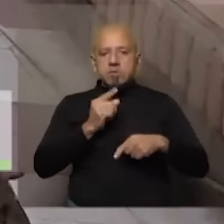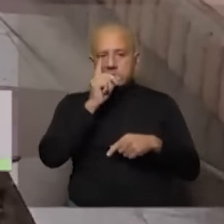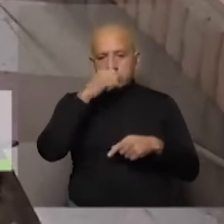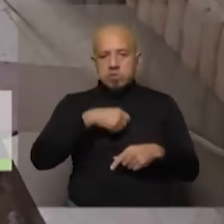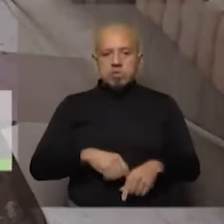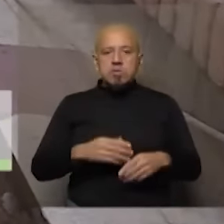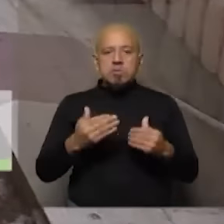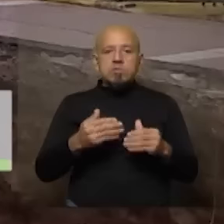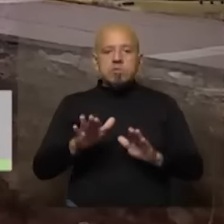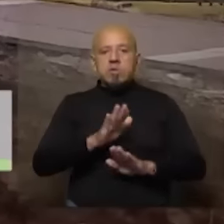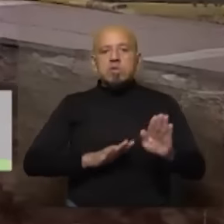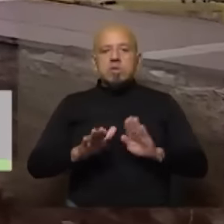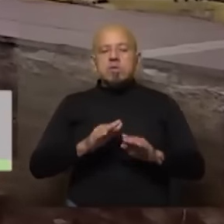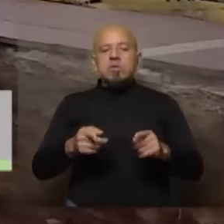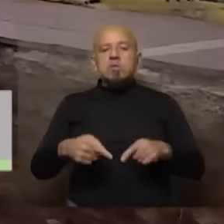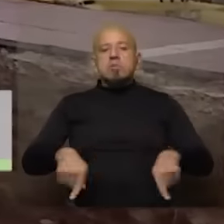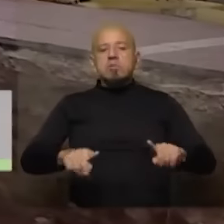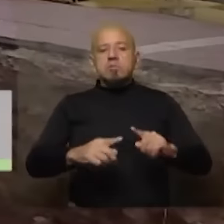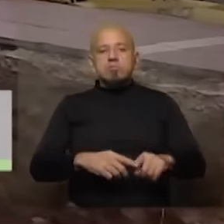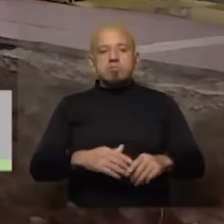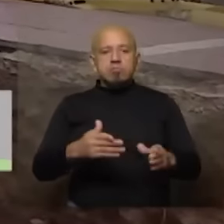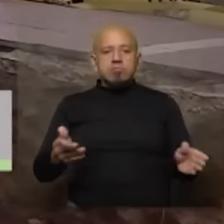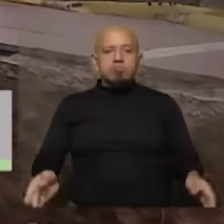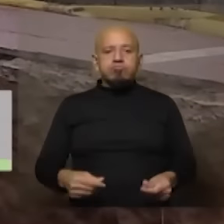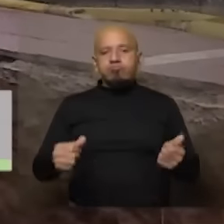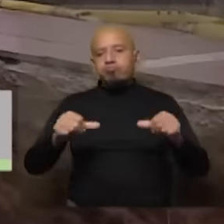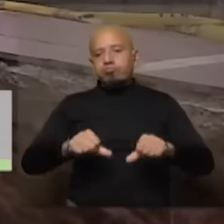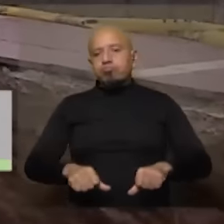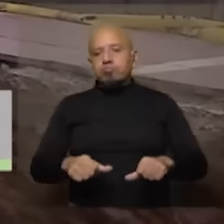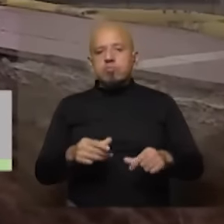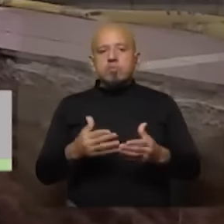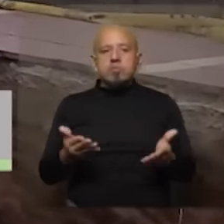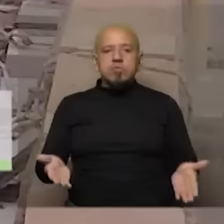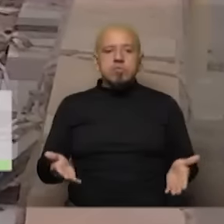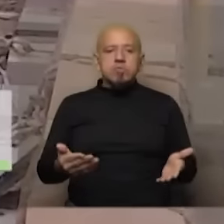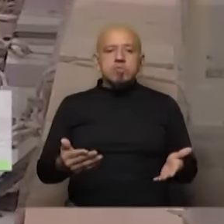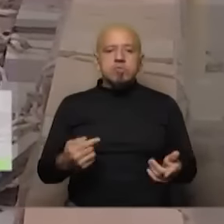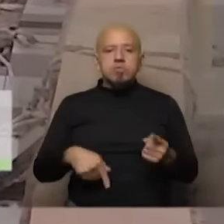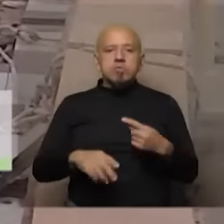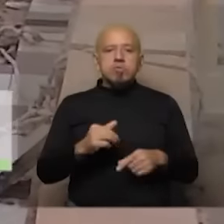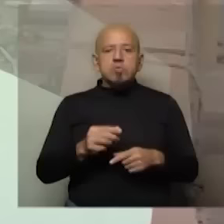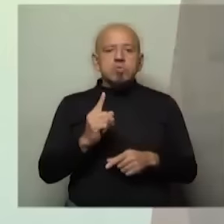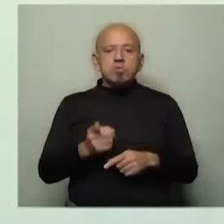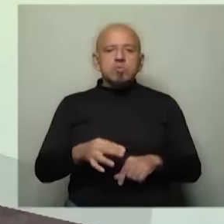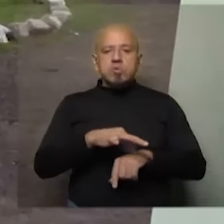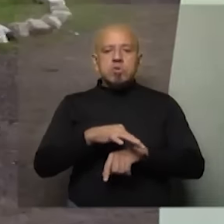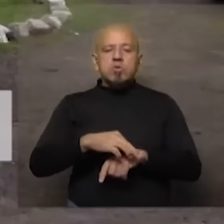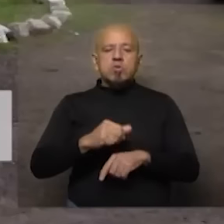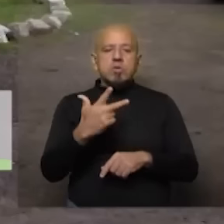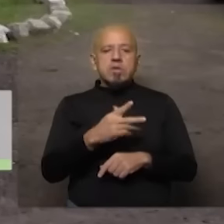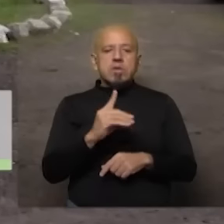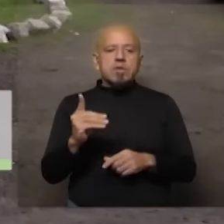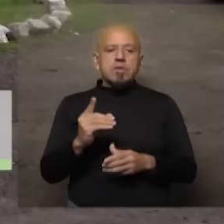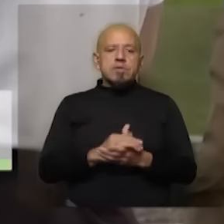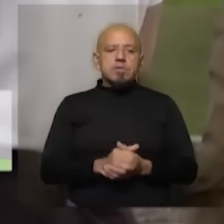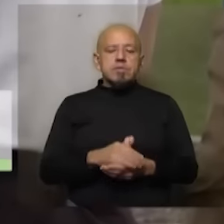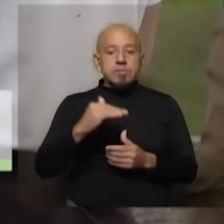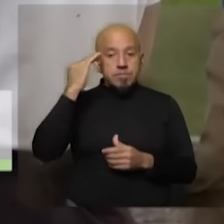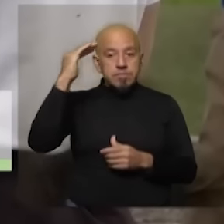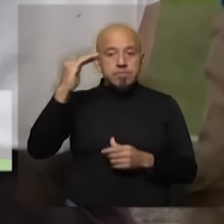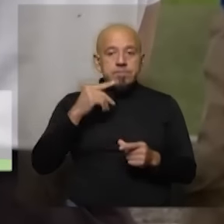reparar un tramo de vereda de la Rambla que colapsó tras el temporal. Para ello, debió adquirir un georradar 3D. Las Fuerzas Armadas